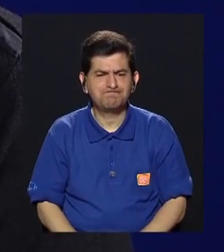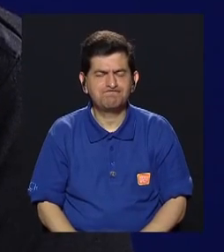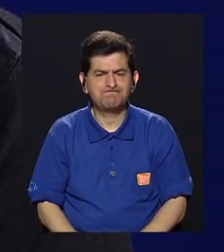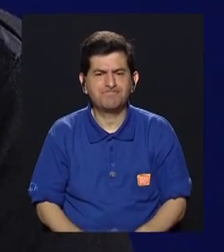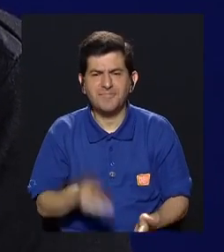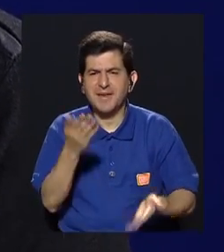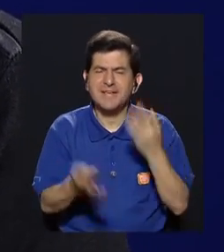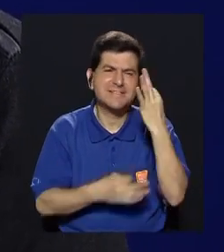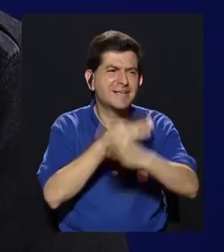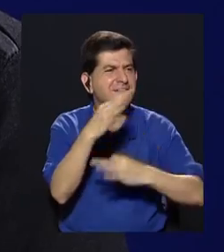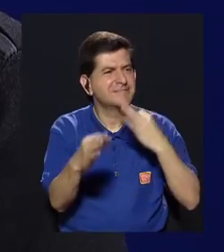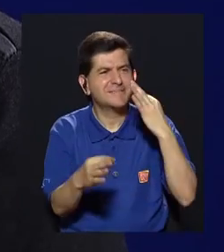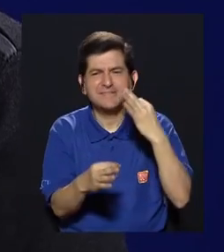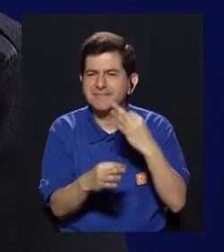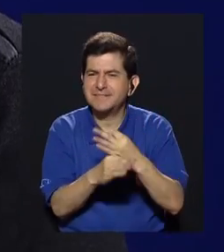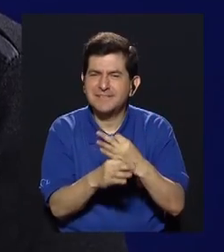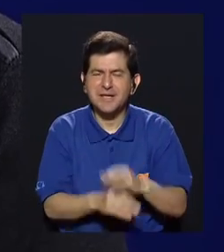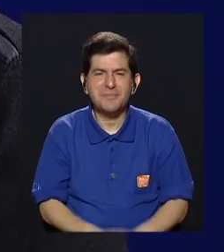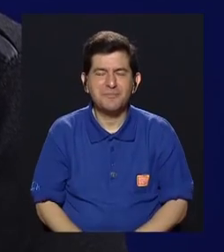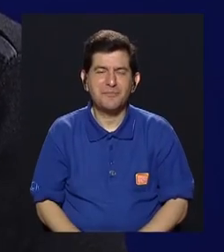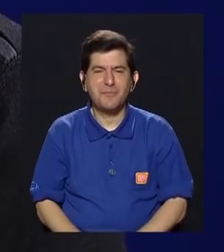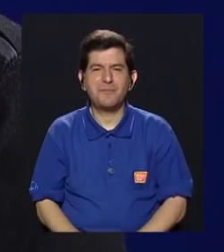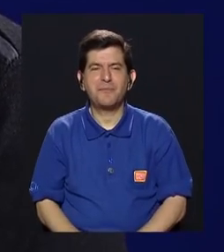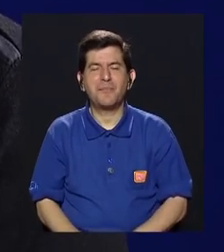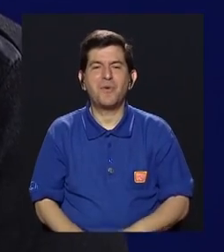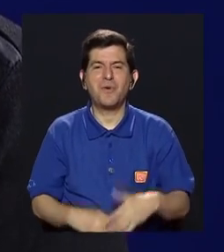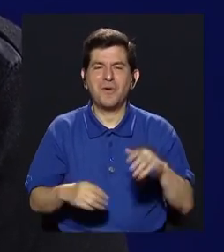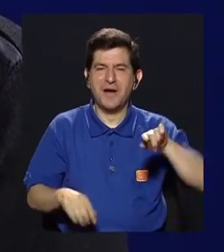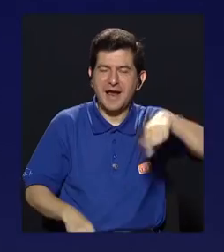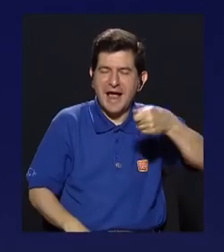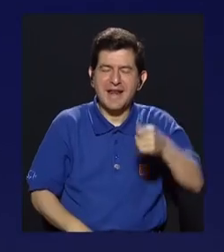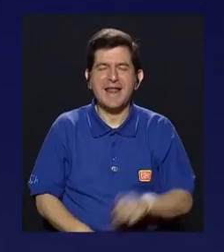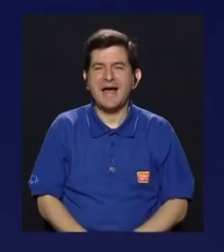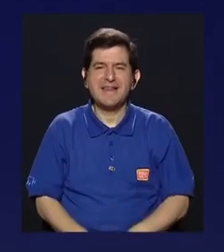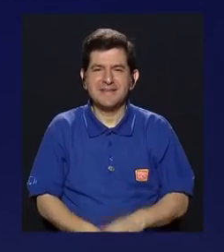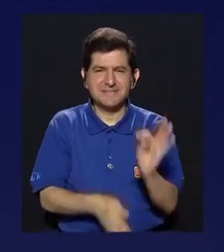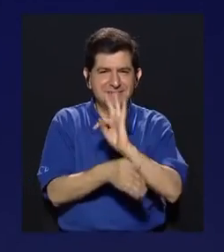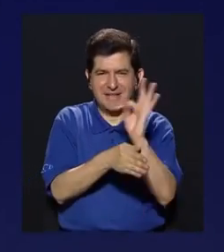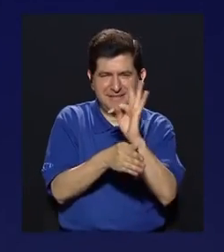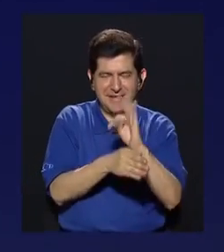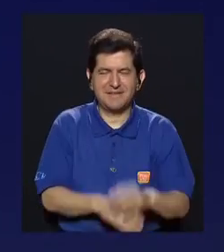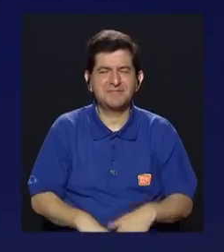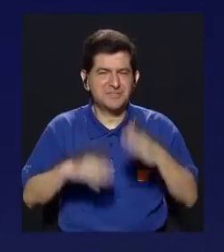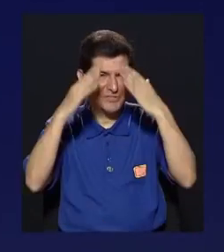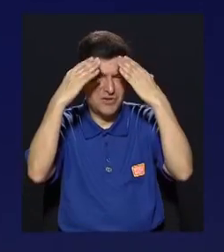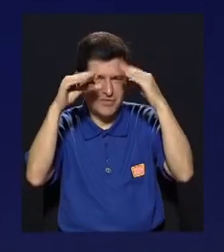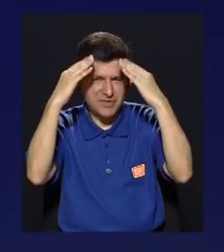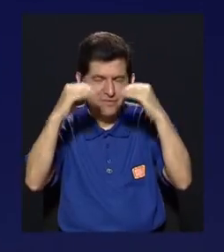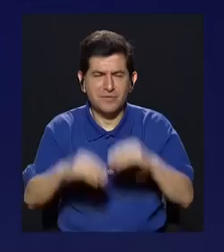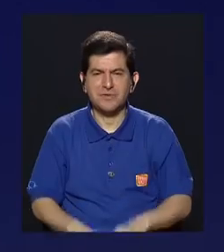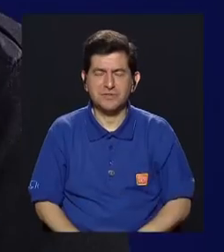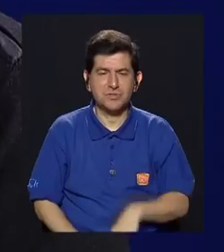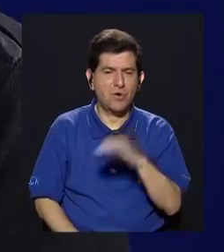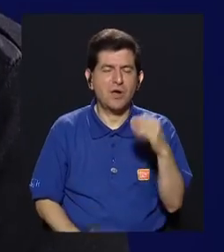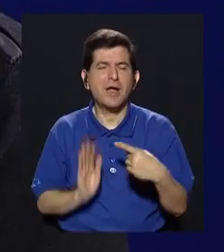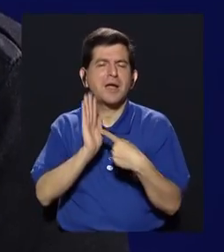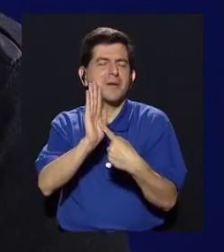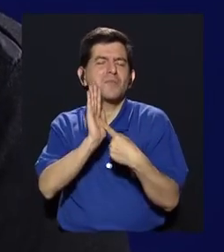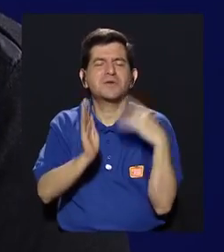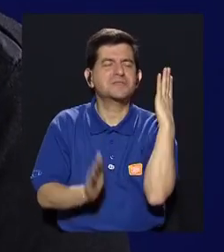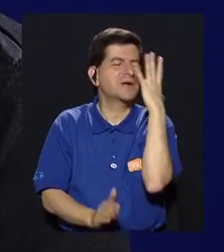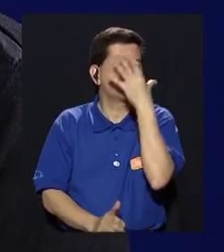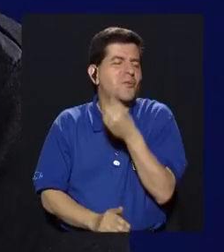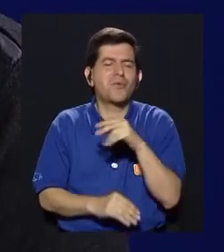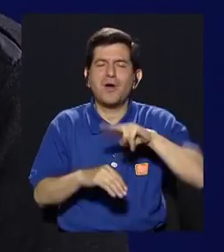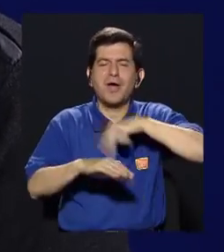esos de corte de discovery informativos alguien que cotiza